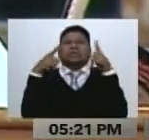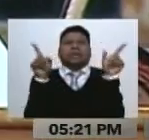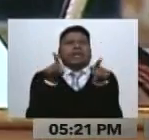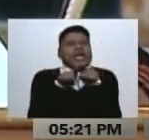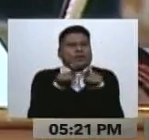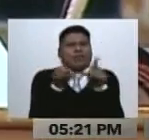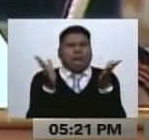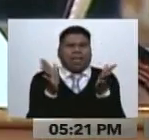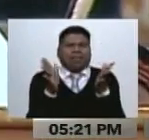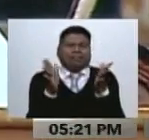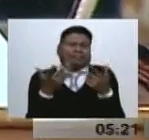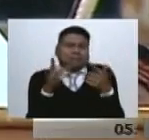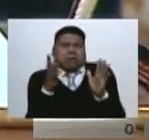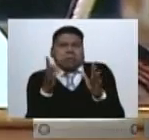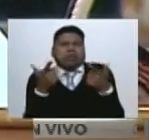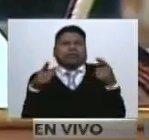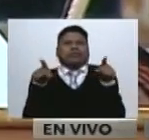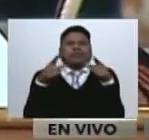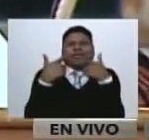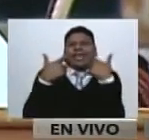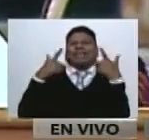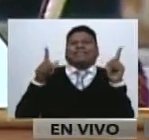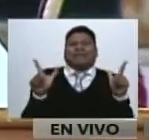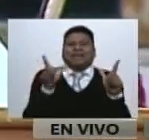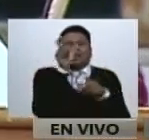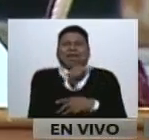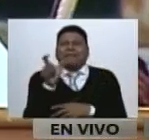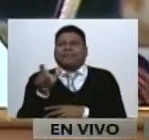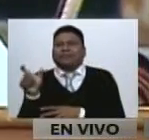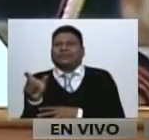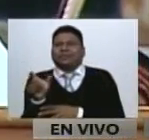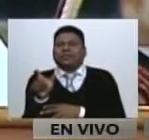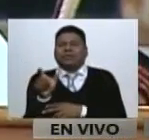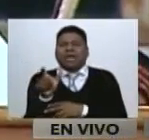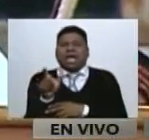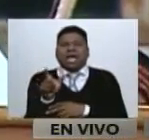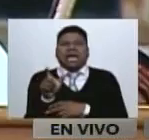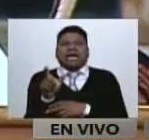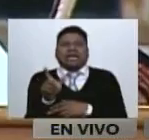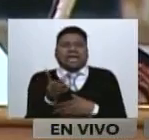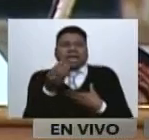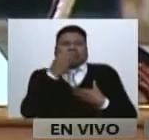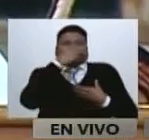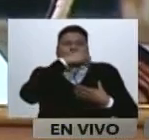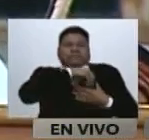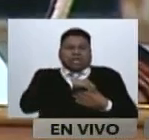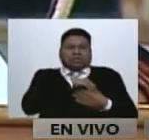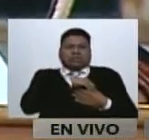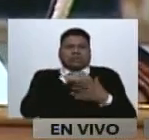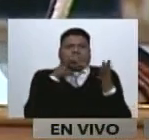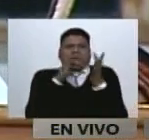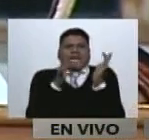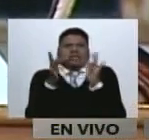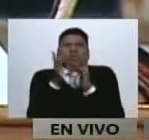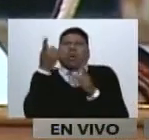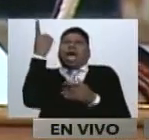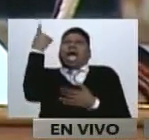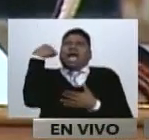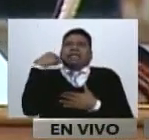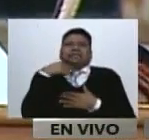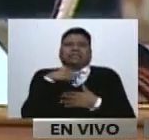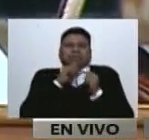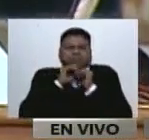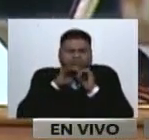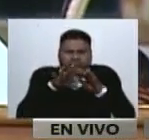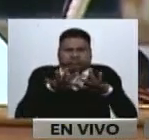gente, ese Espíritu que encarnó Jesús en su momento y que se